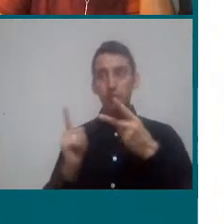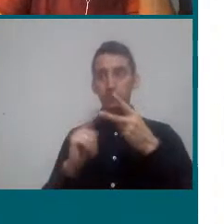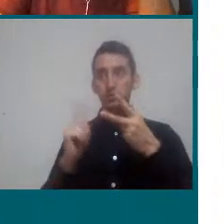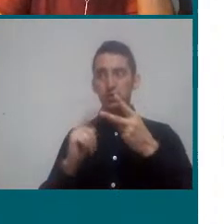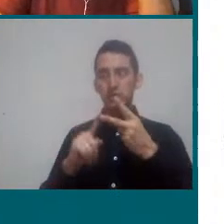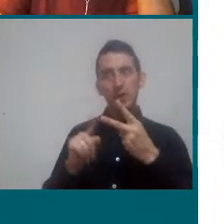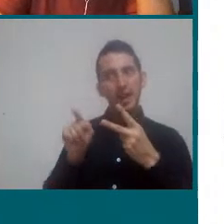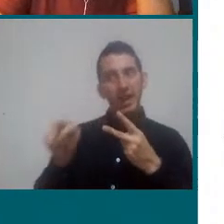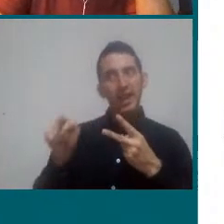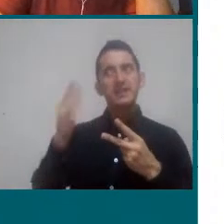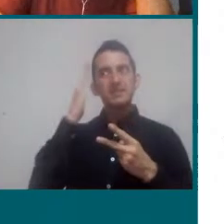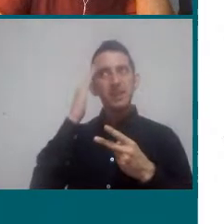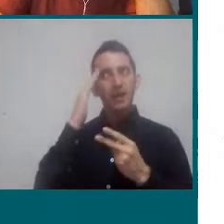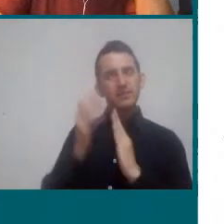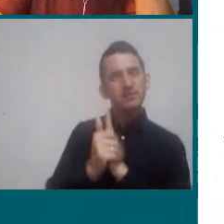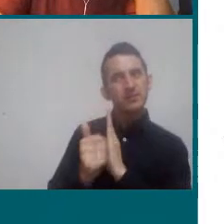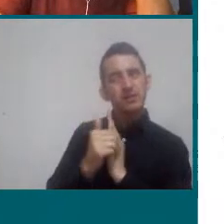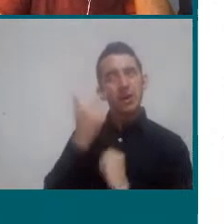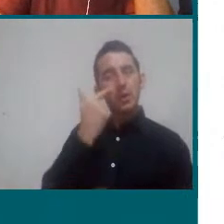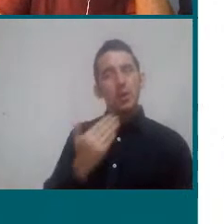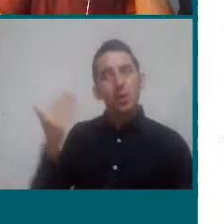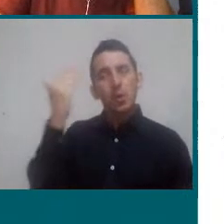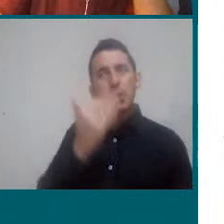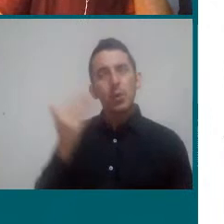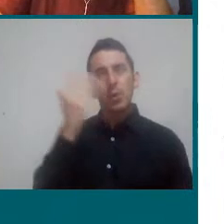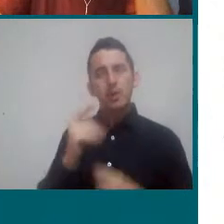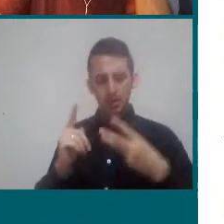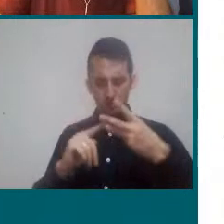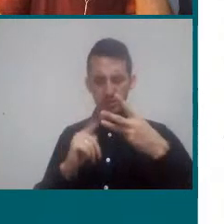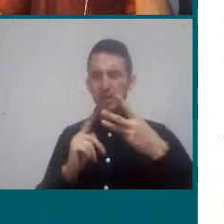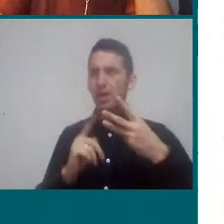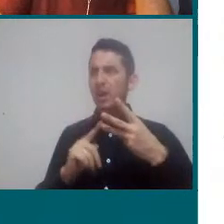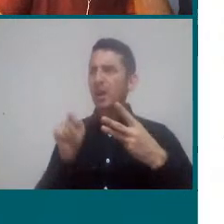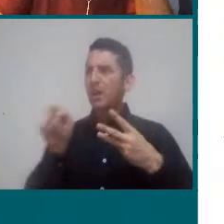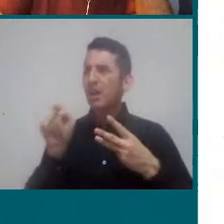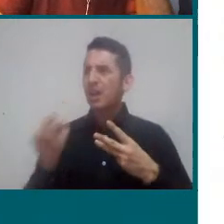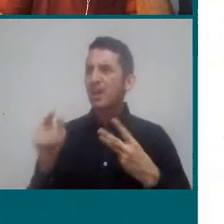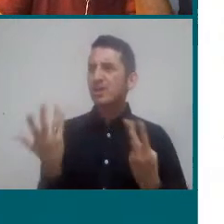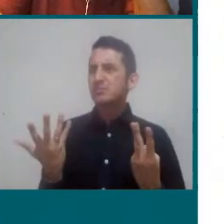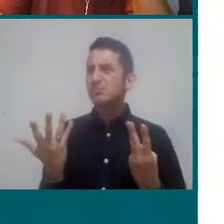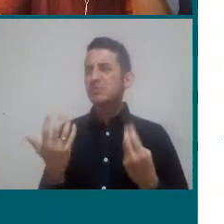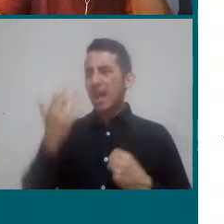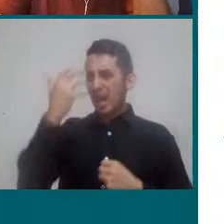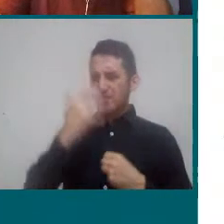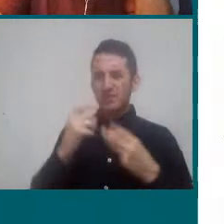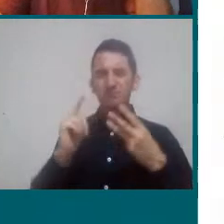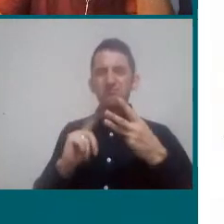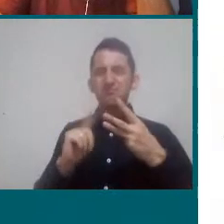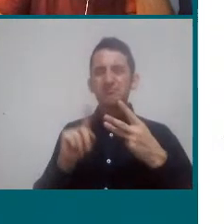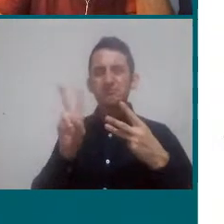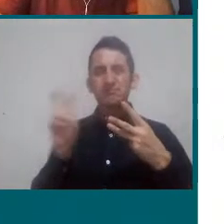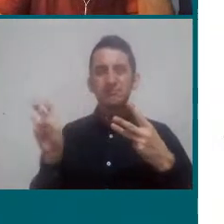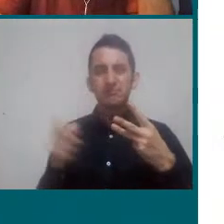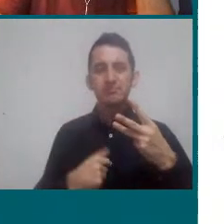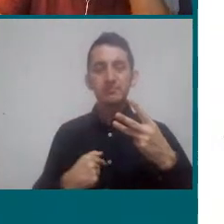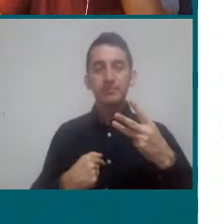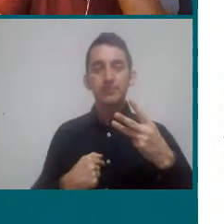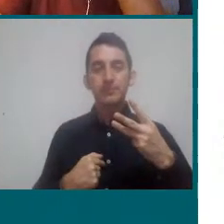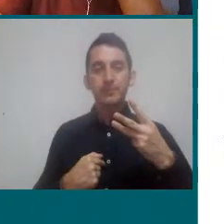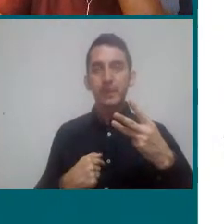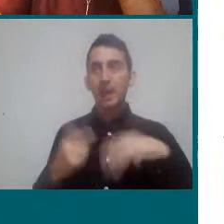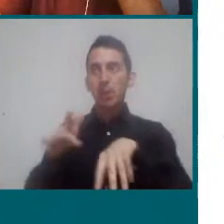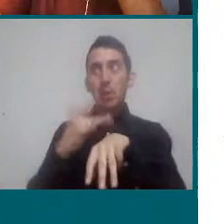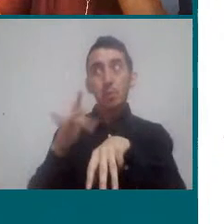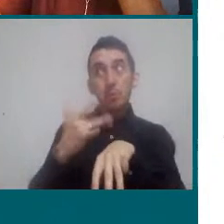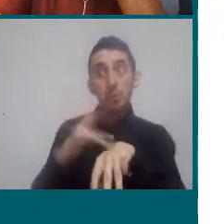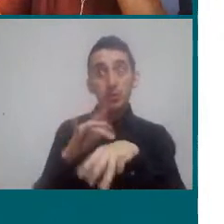Es decir, sus actitudes, su disposición. ¿Y si además evalúo que también el querer hacer, su parte